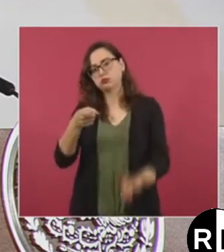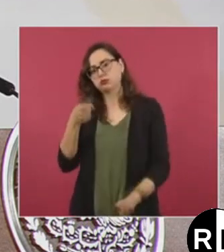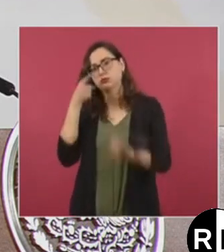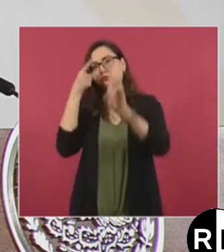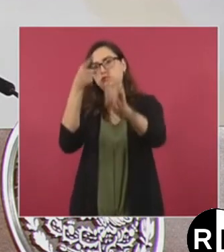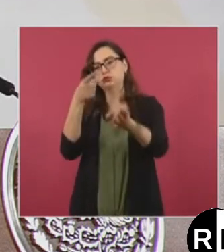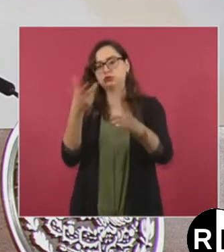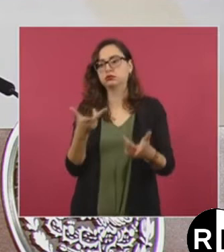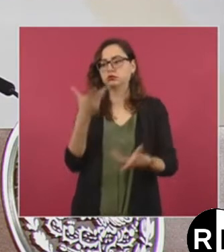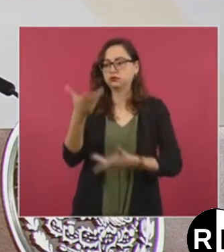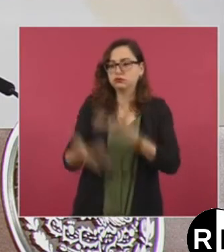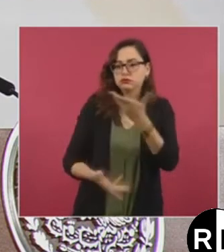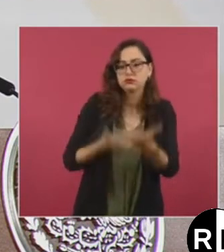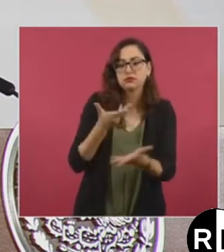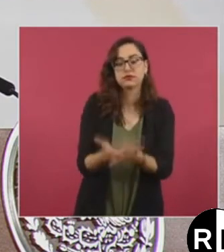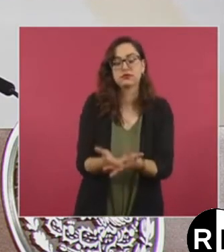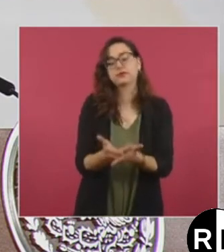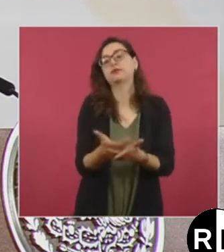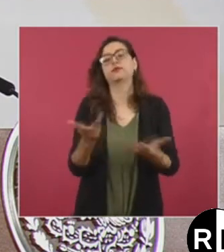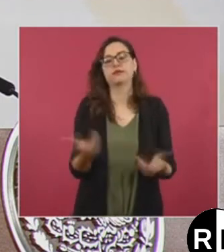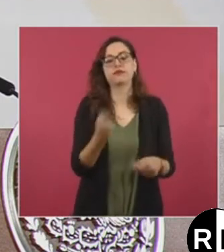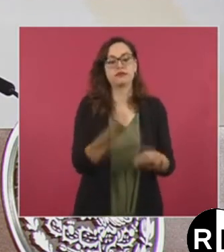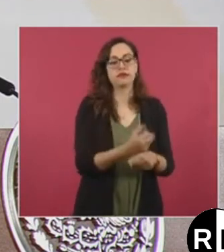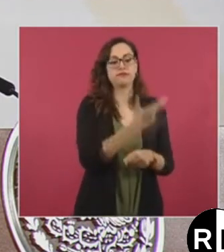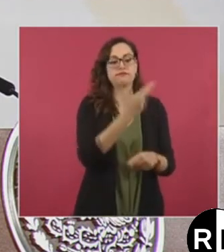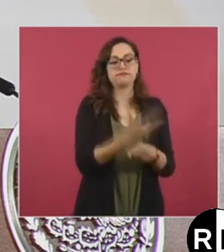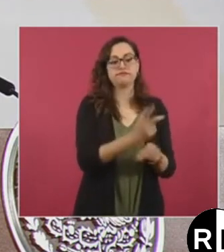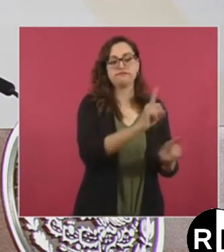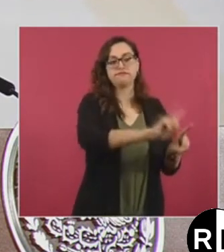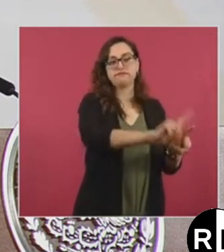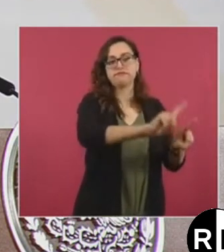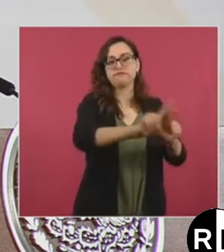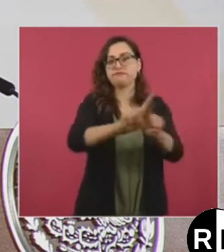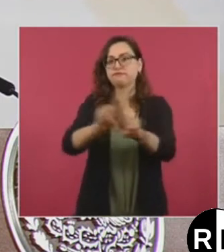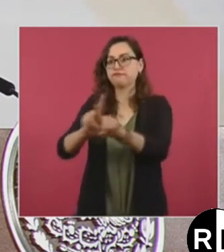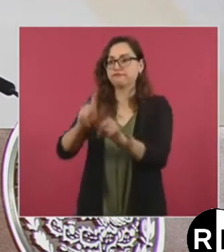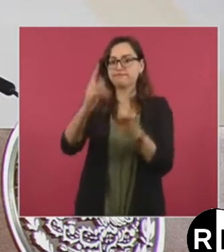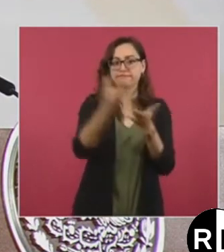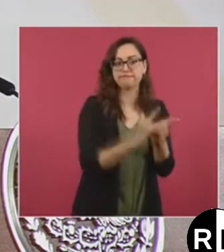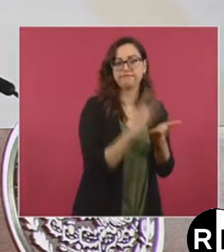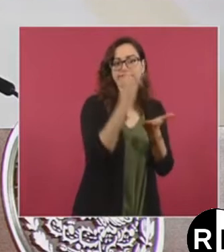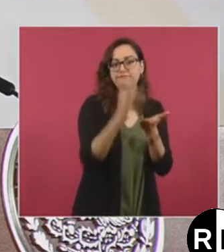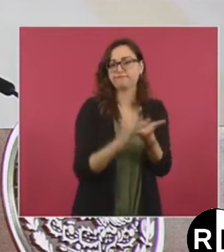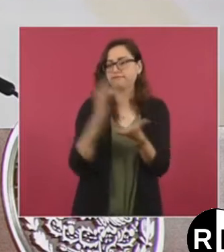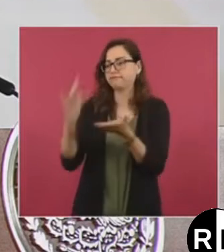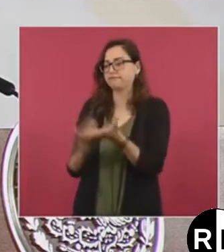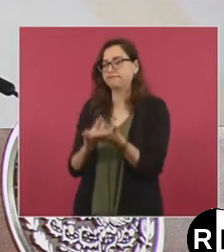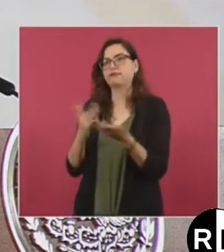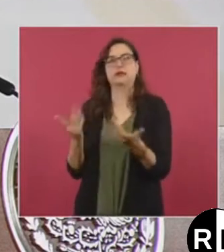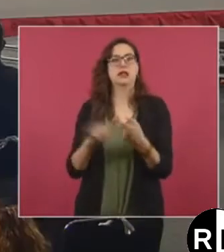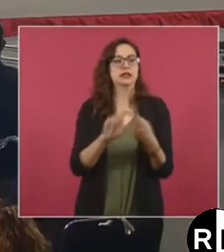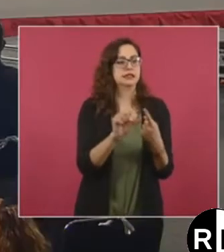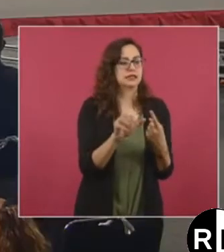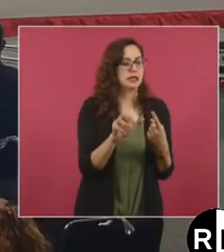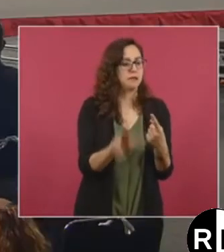de servir. Y a cual también agradezco a todos los secretarios que integran en el gabinete, que nos apoyaron muchísimo, desde Marina, desde Salud,